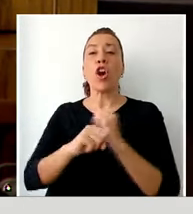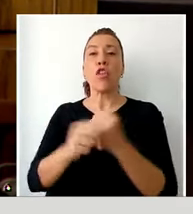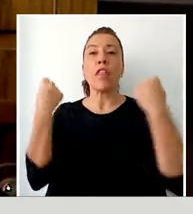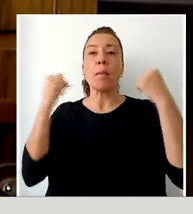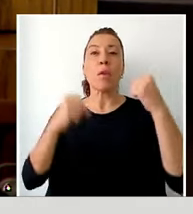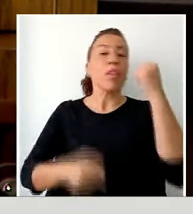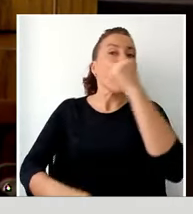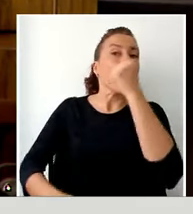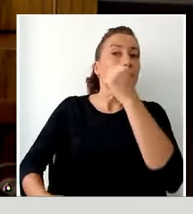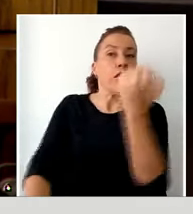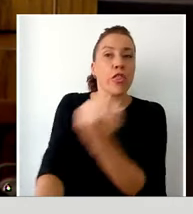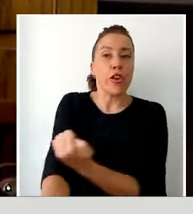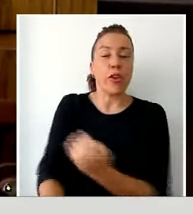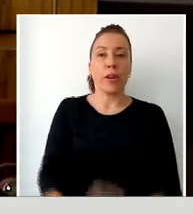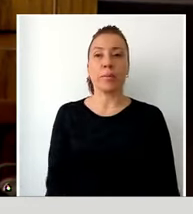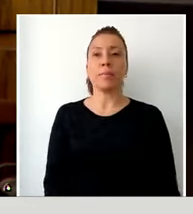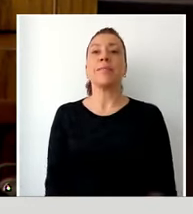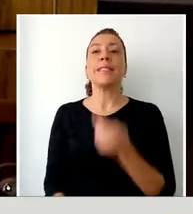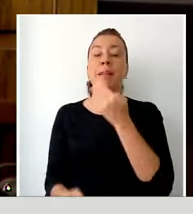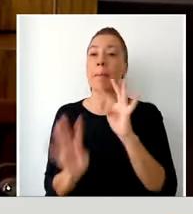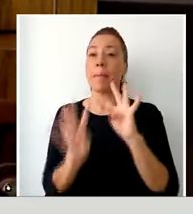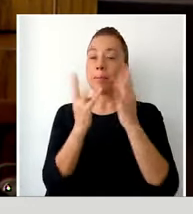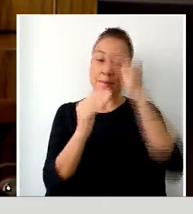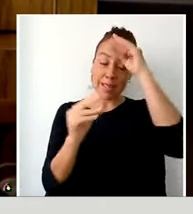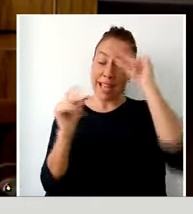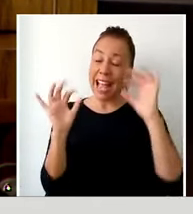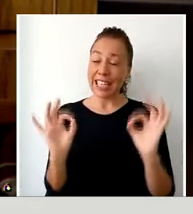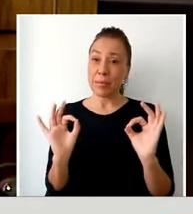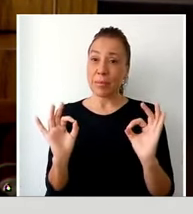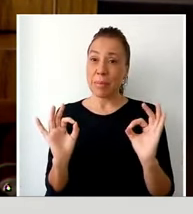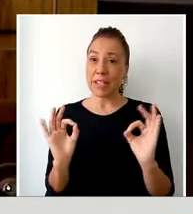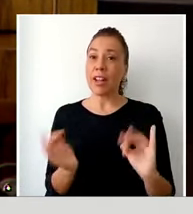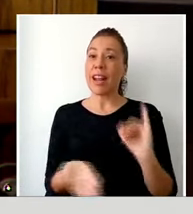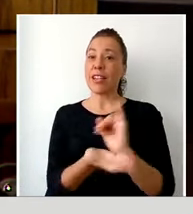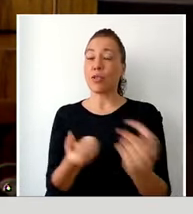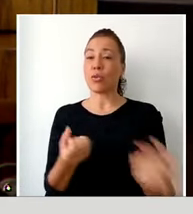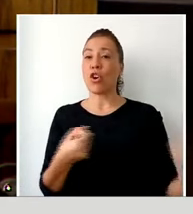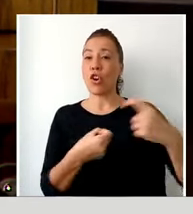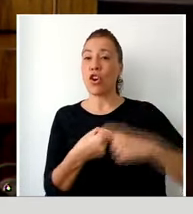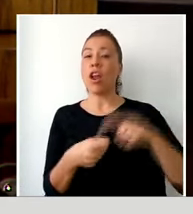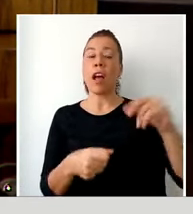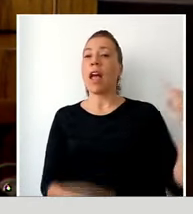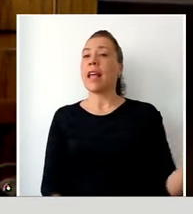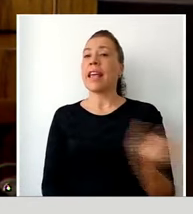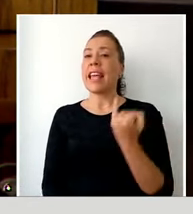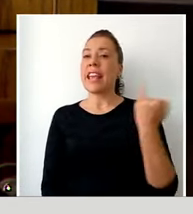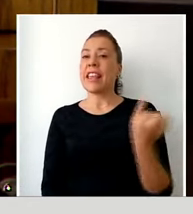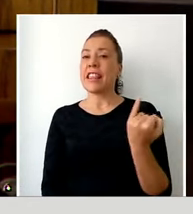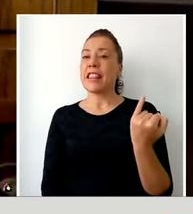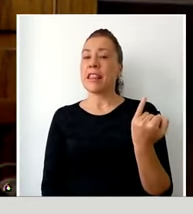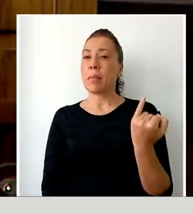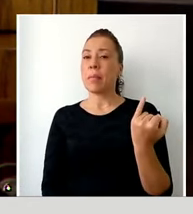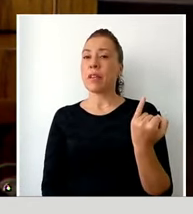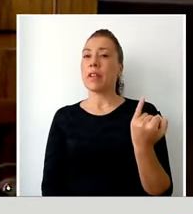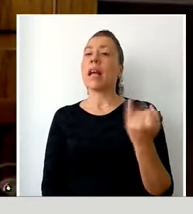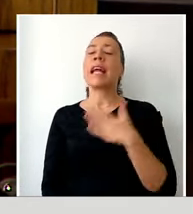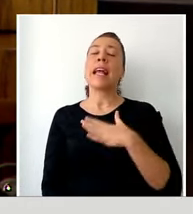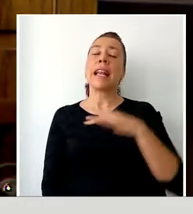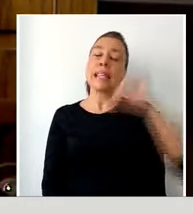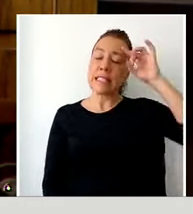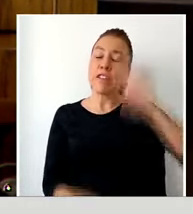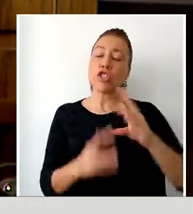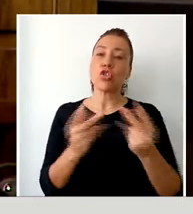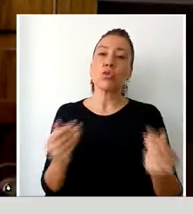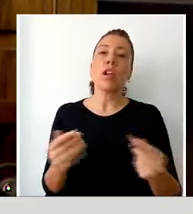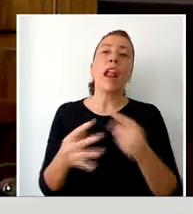respecto del panel de expertos en dopaje el órgano colegiado será independiente cuyo objeto es conocer y resolver los casos relativos